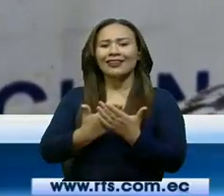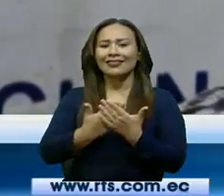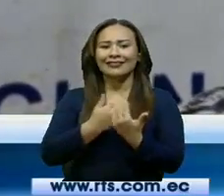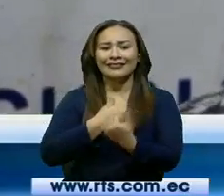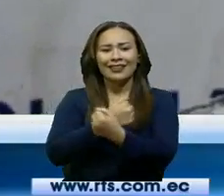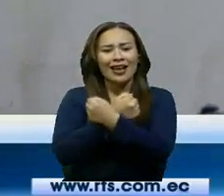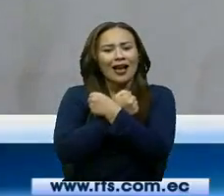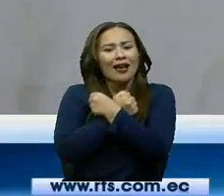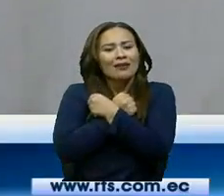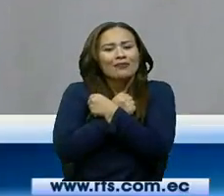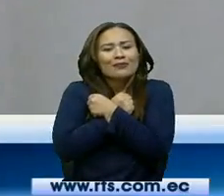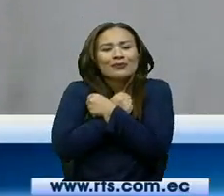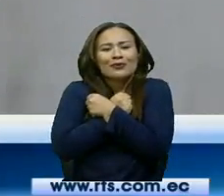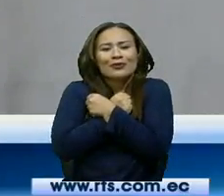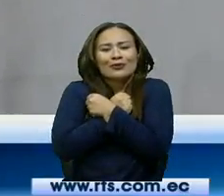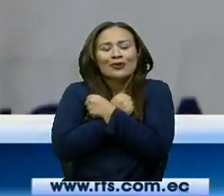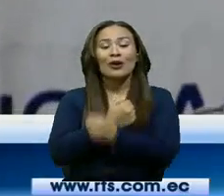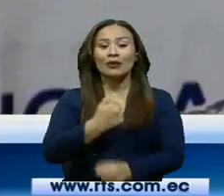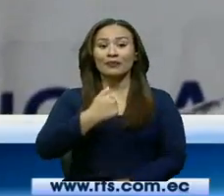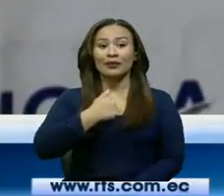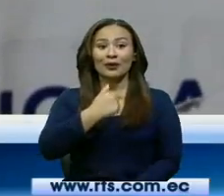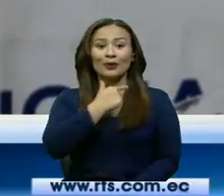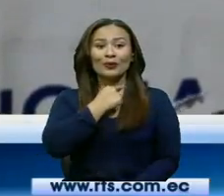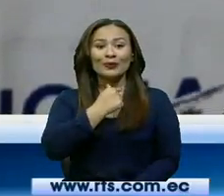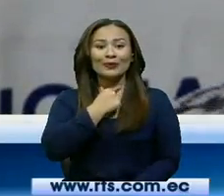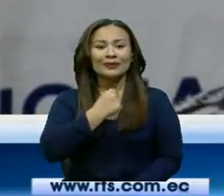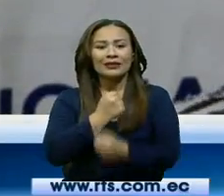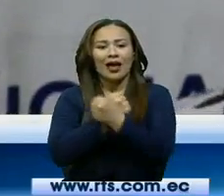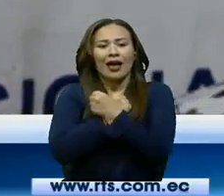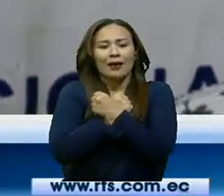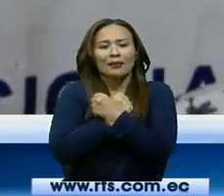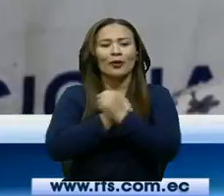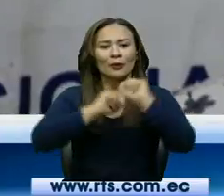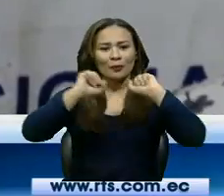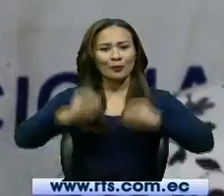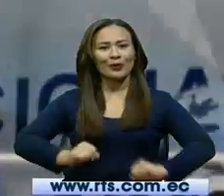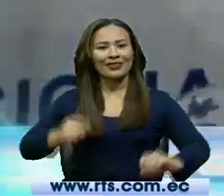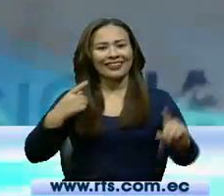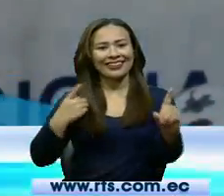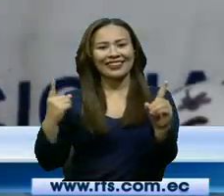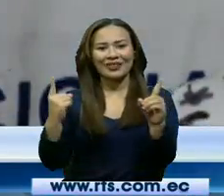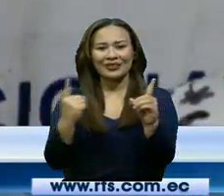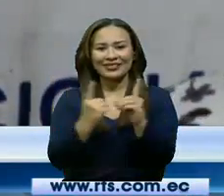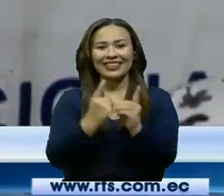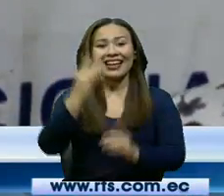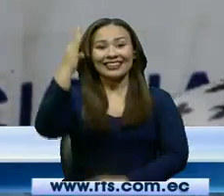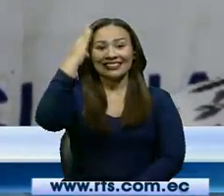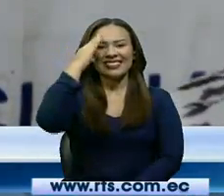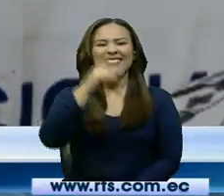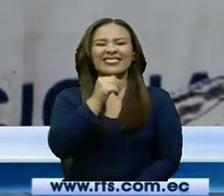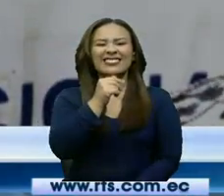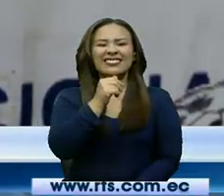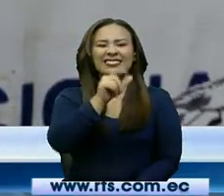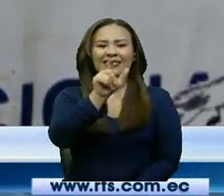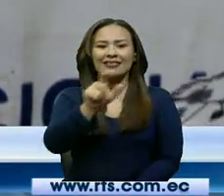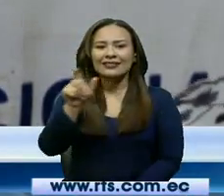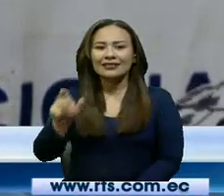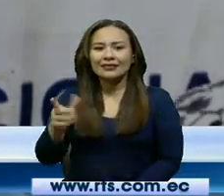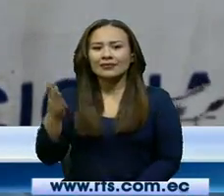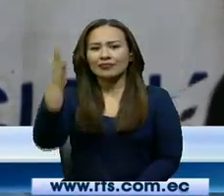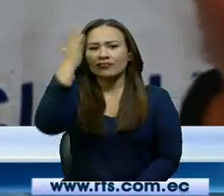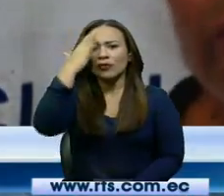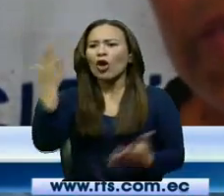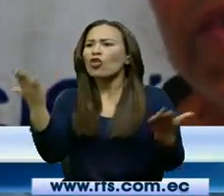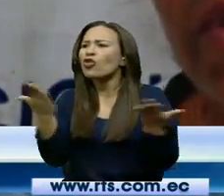Siempre he tenido ese gusto, ese amor de encontrarles y verles y saber quiénes somos, saber de qué